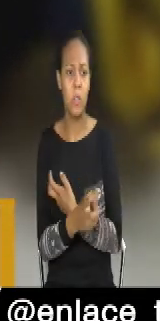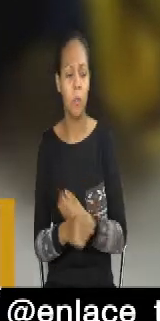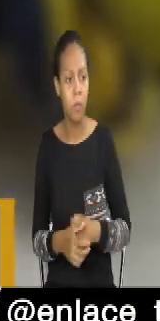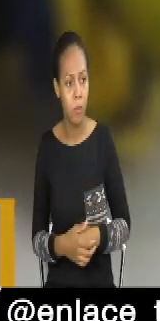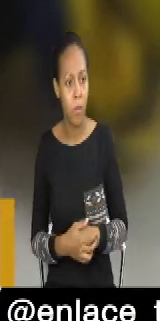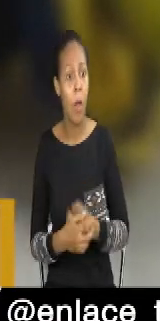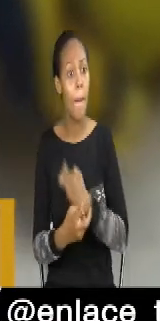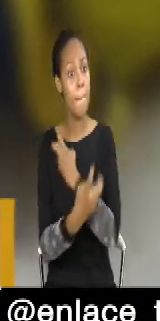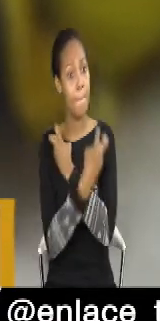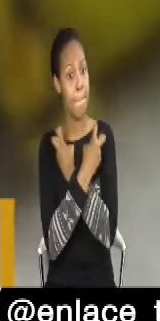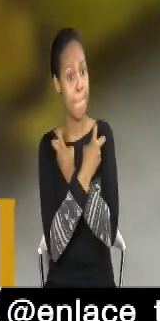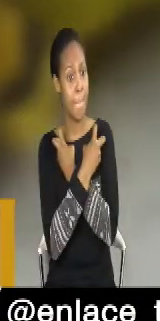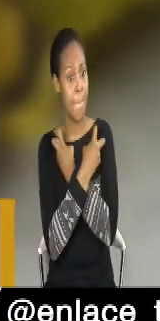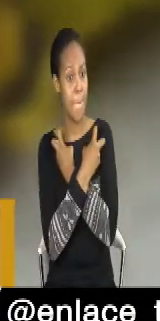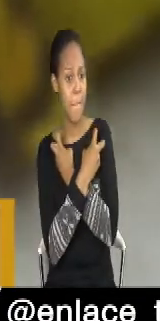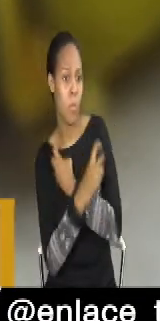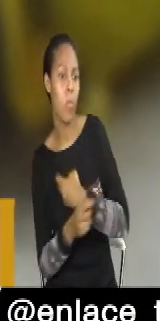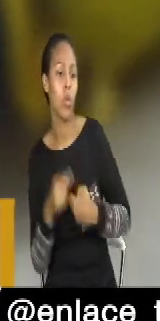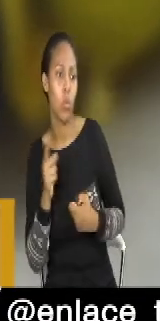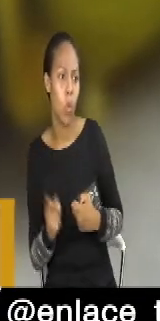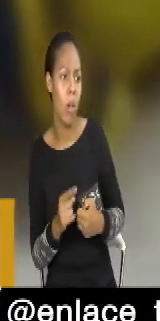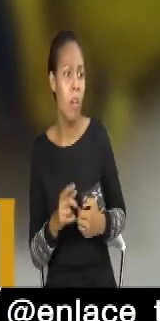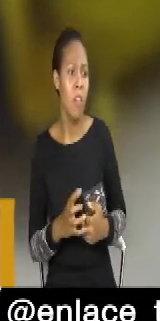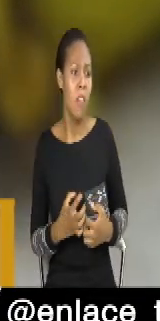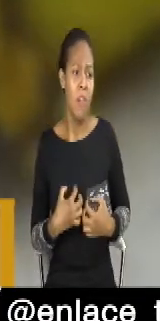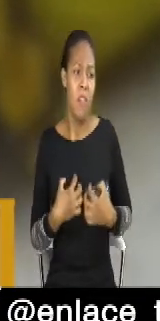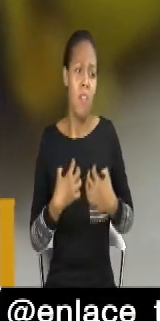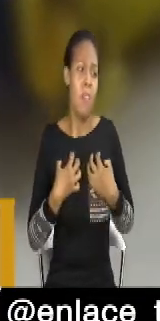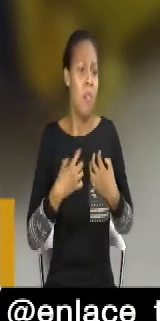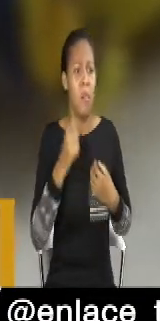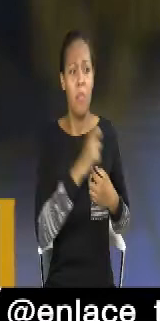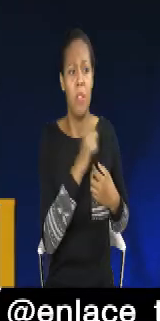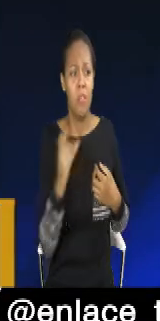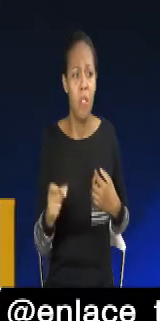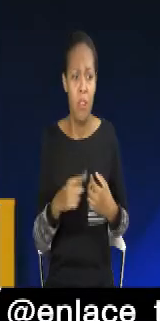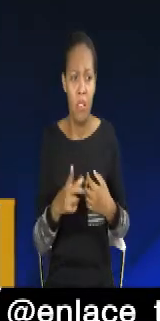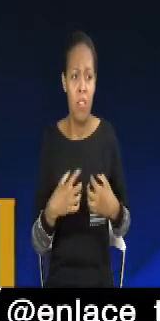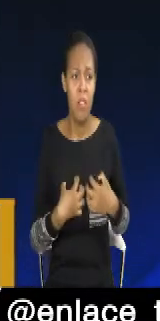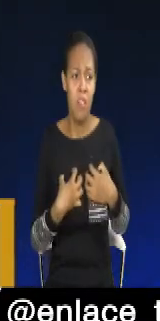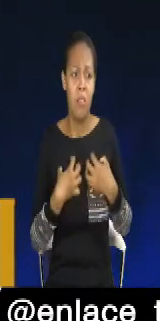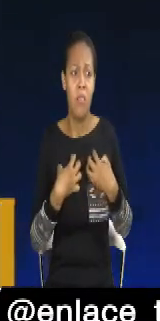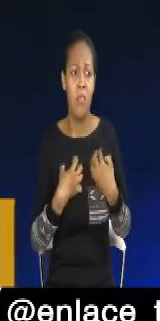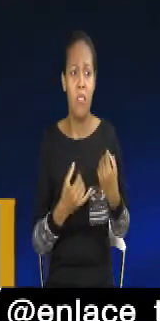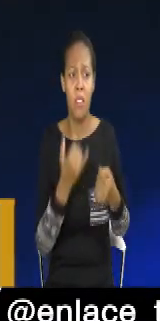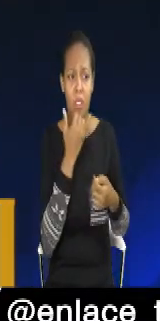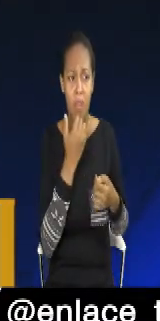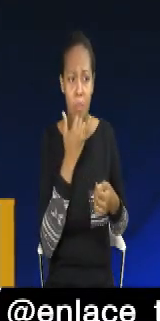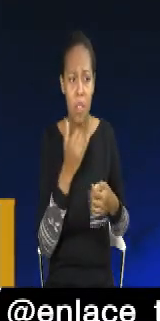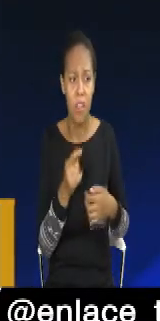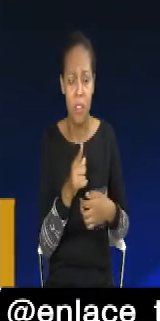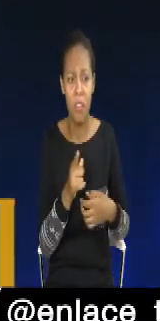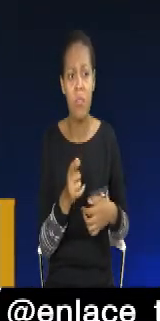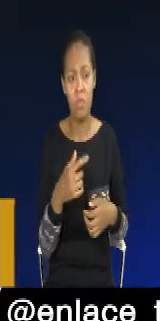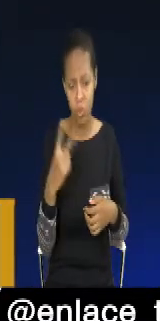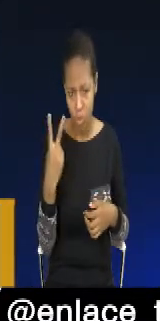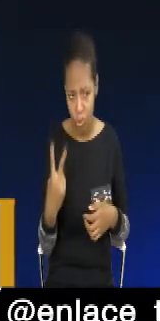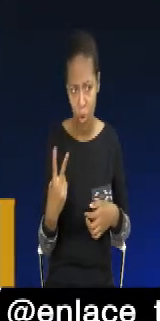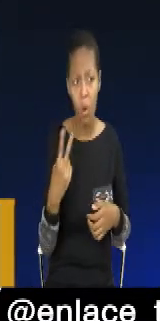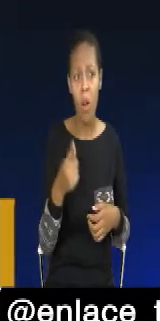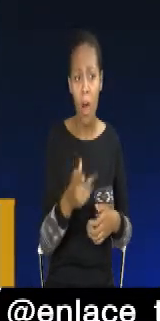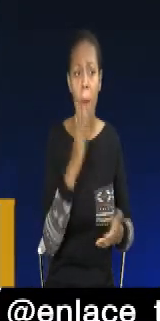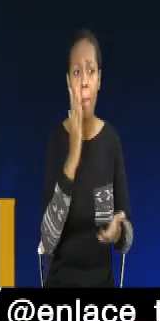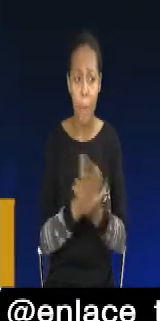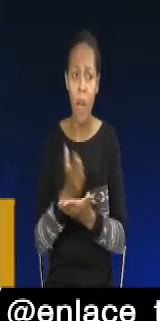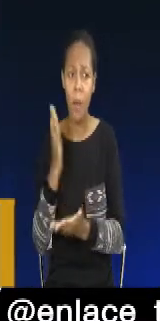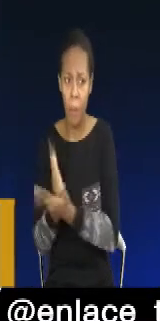en la comuna 5 de la ciudad, tiene consternados a los ciudadanos del sector, quienes denuncian que dos mascotas más han corrido